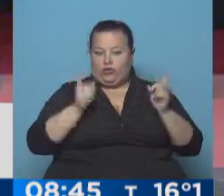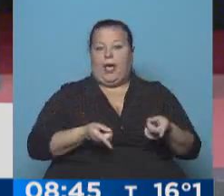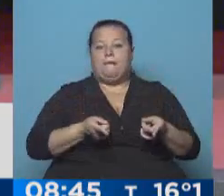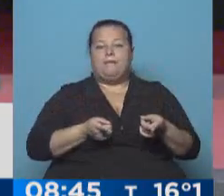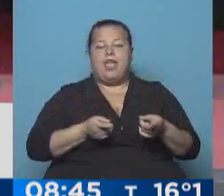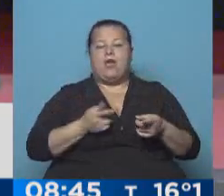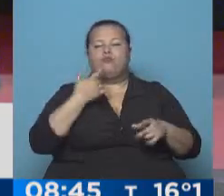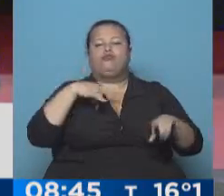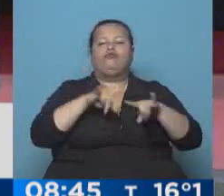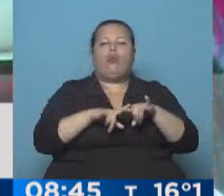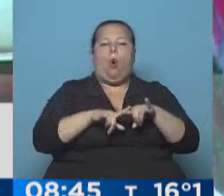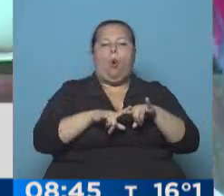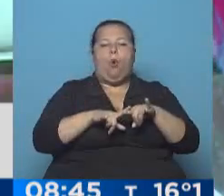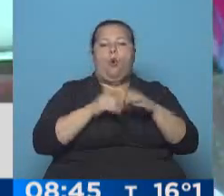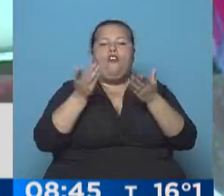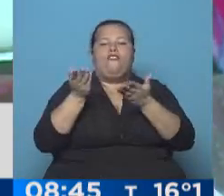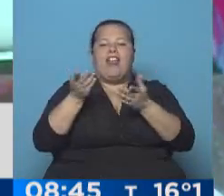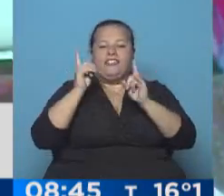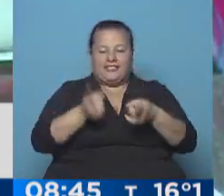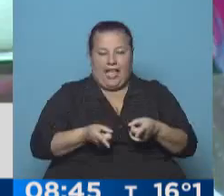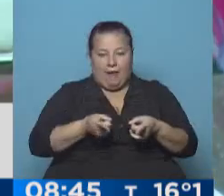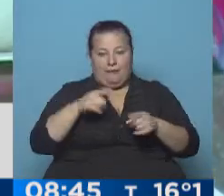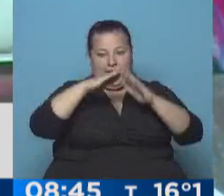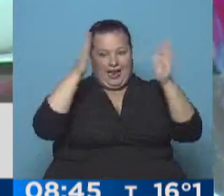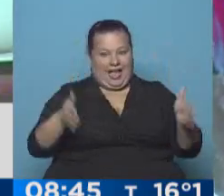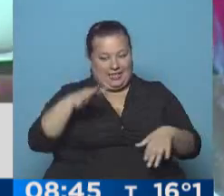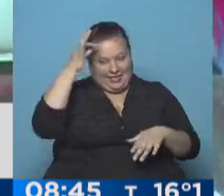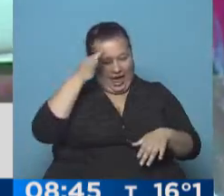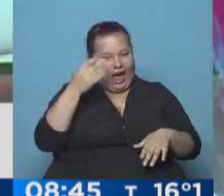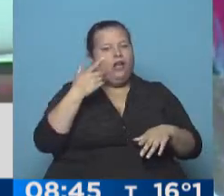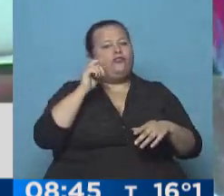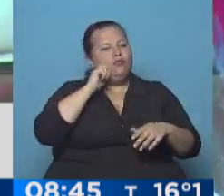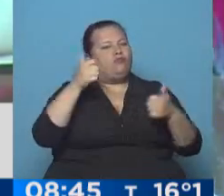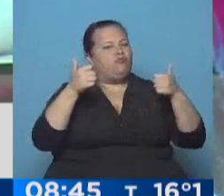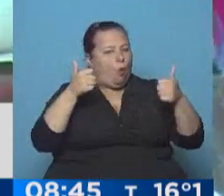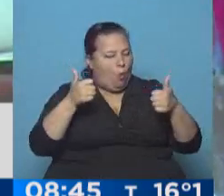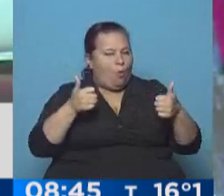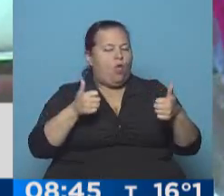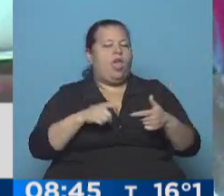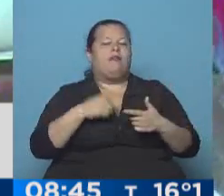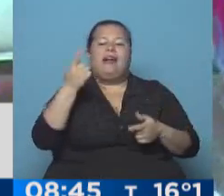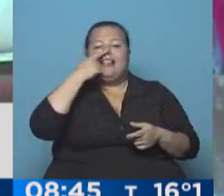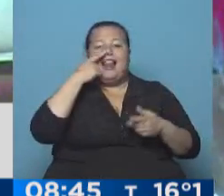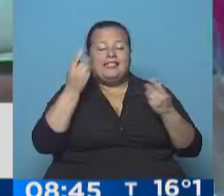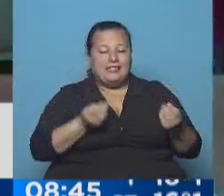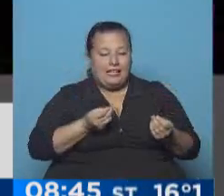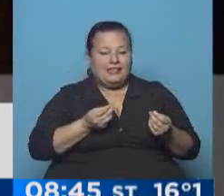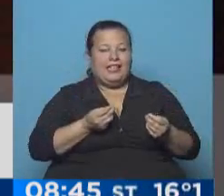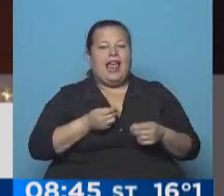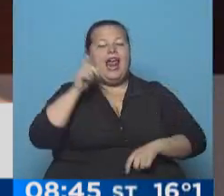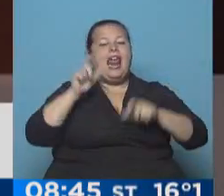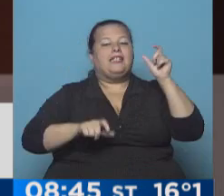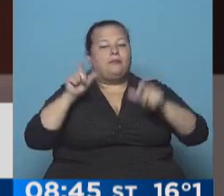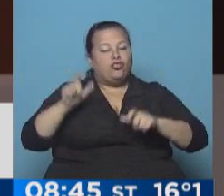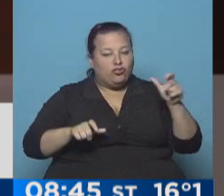hacer una gala a beneficio también de esta casa que fue bastante exitosa lo interesante es que la